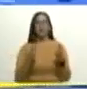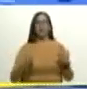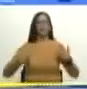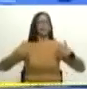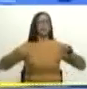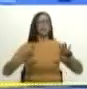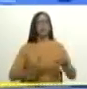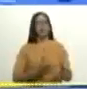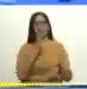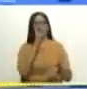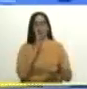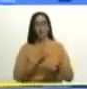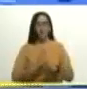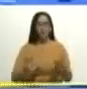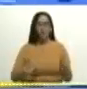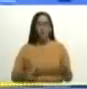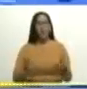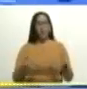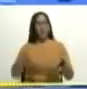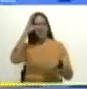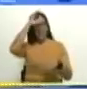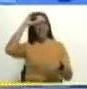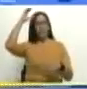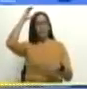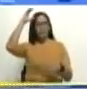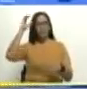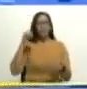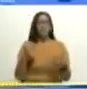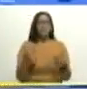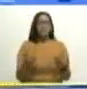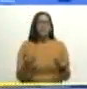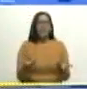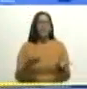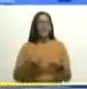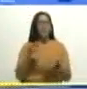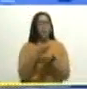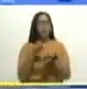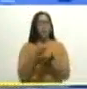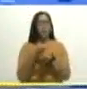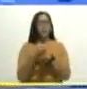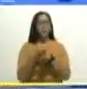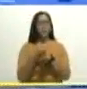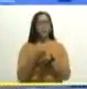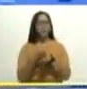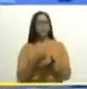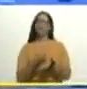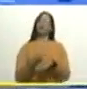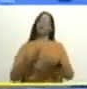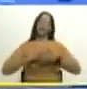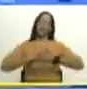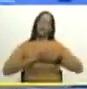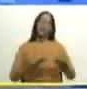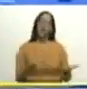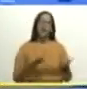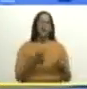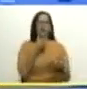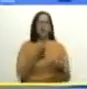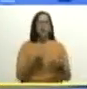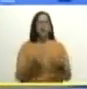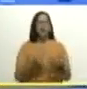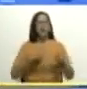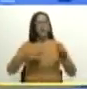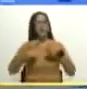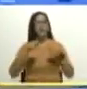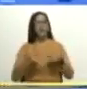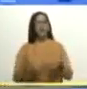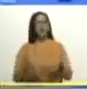venenoso en la capacidad de que el Estado ponga todas las facilidades para la